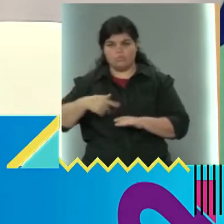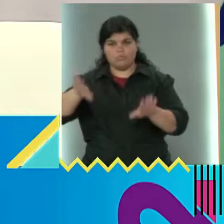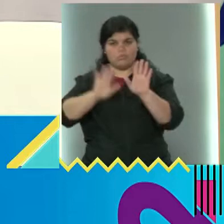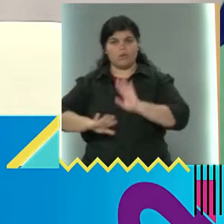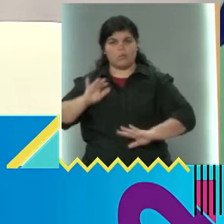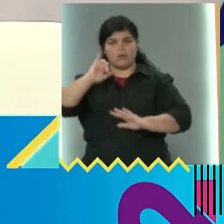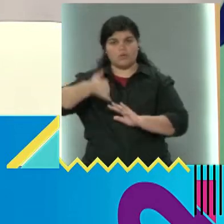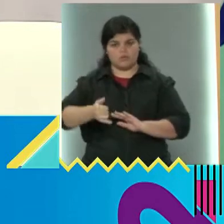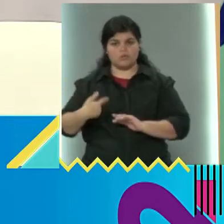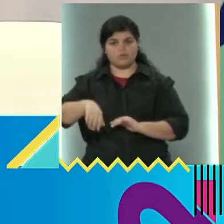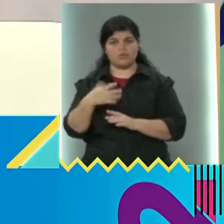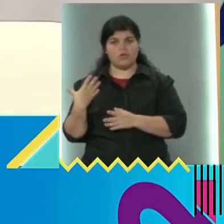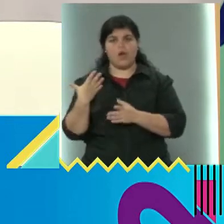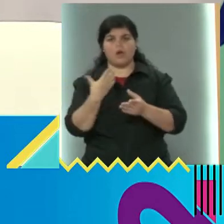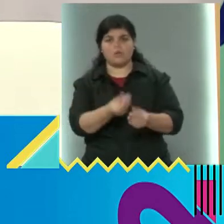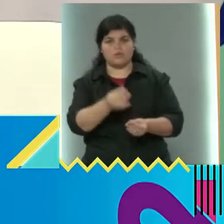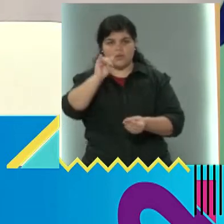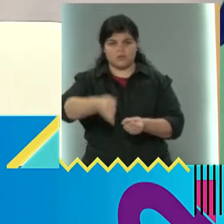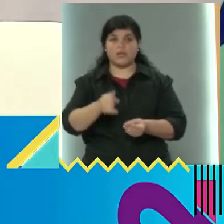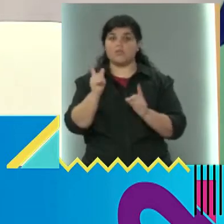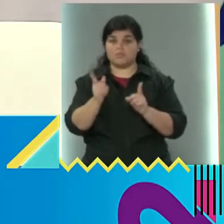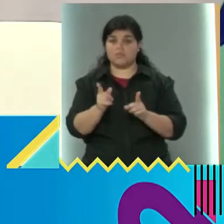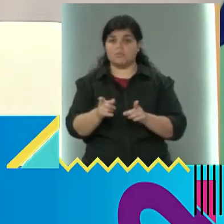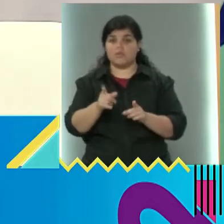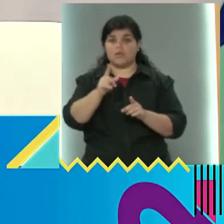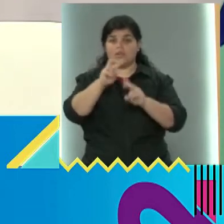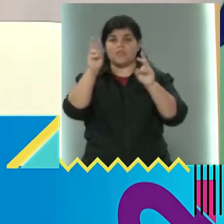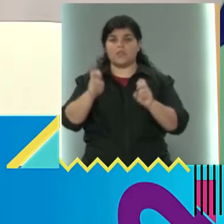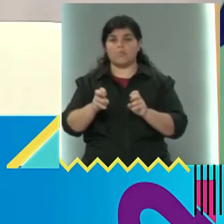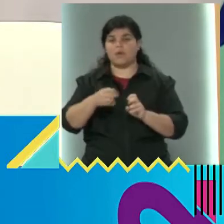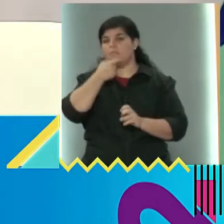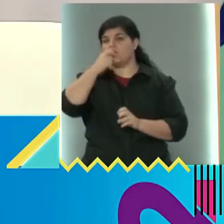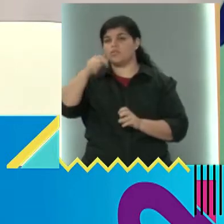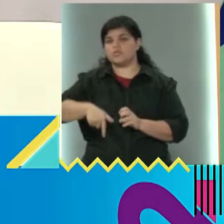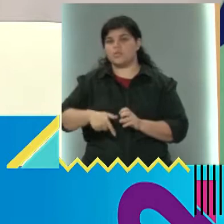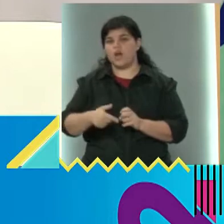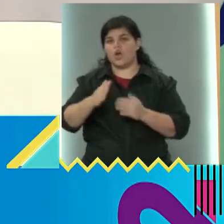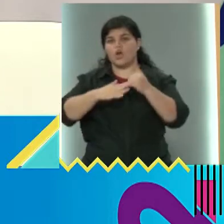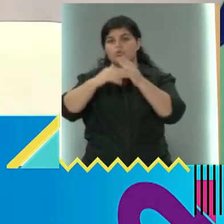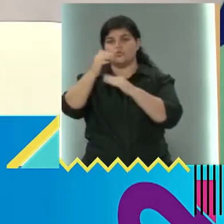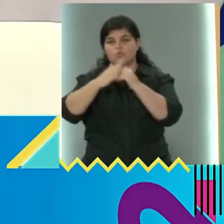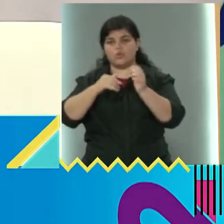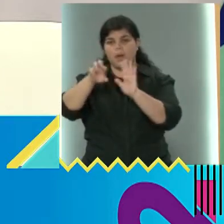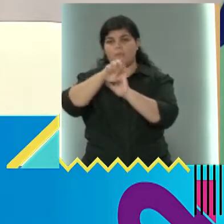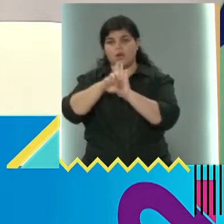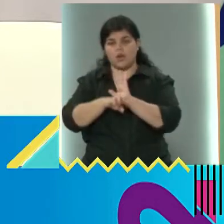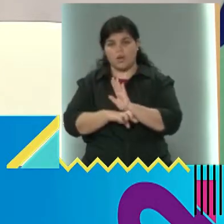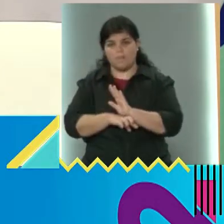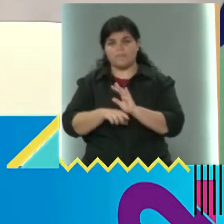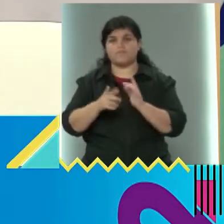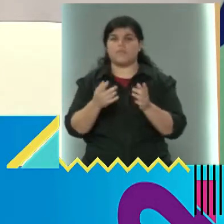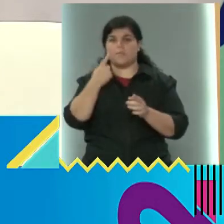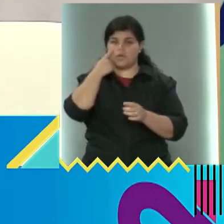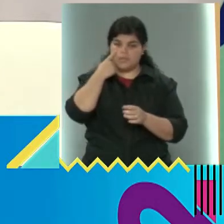debemos colaborar. Y me parece bueno esto del programa Mendoza Construye entre municipio, entre la comuna,